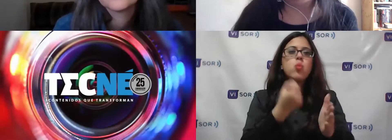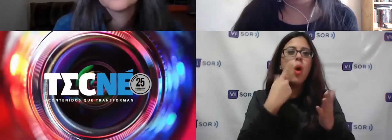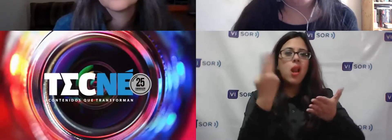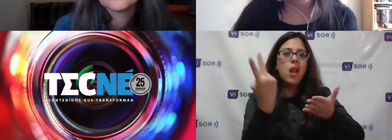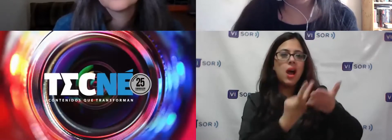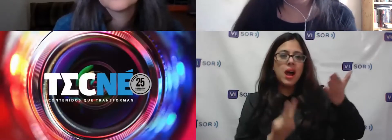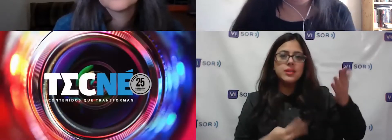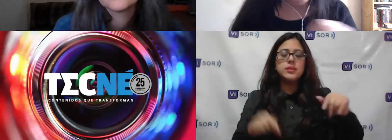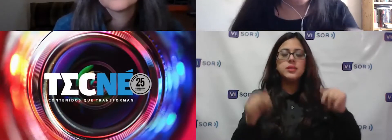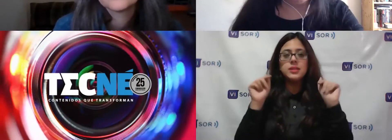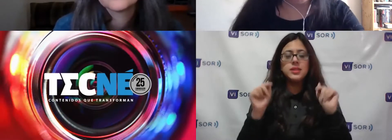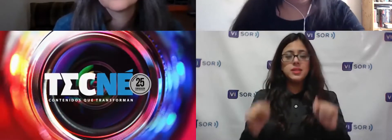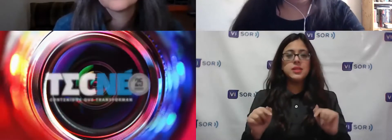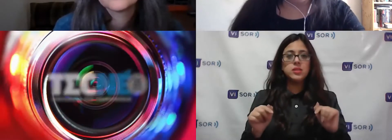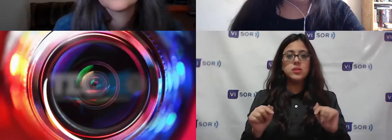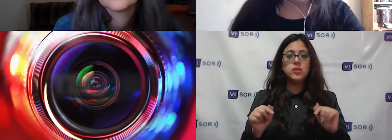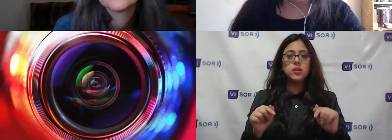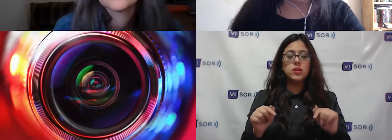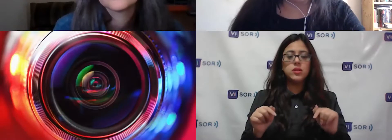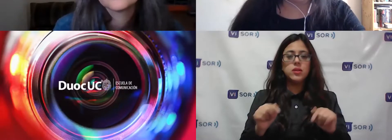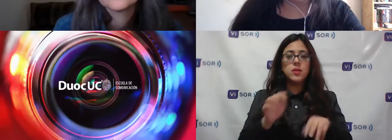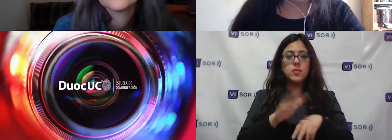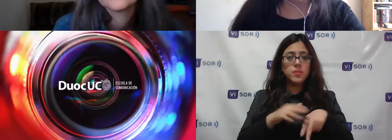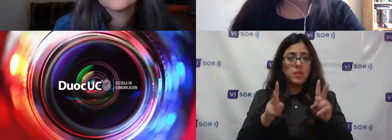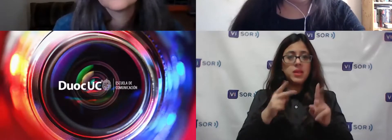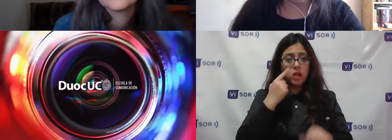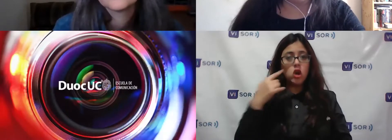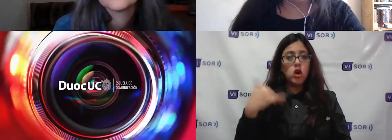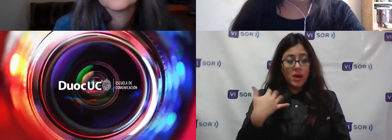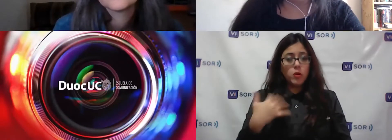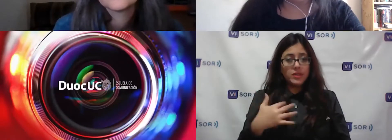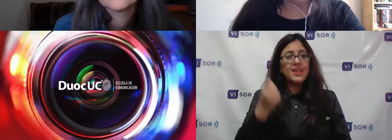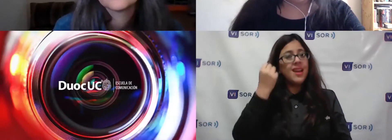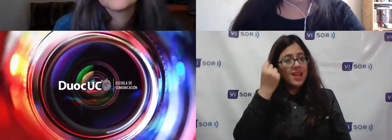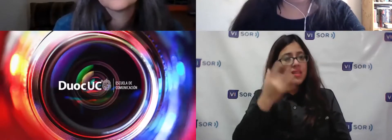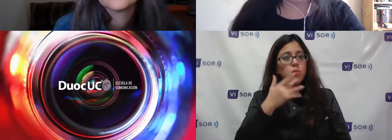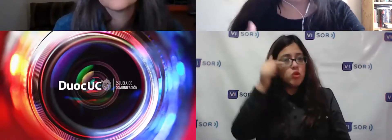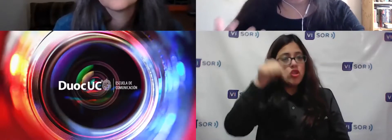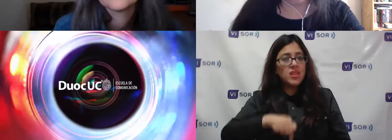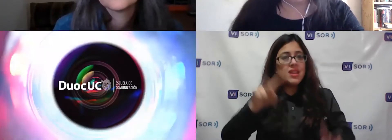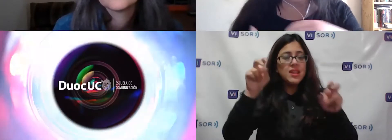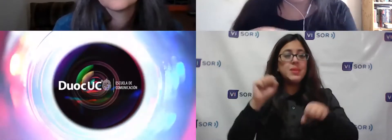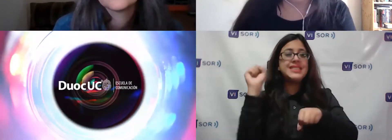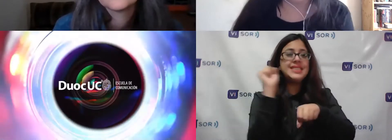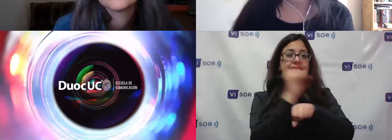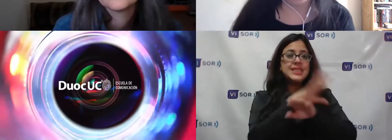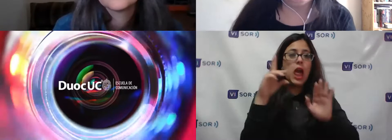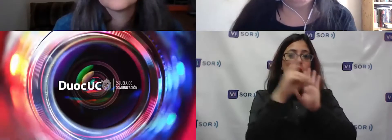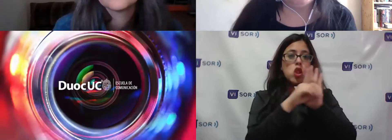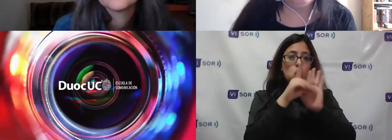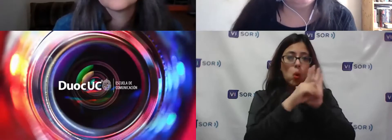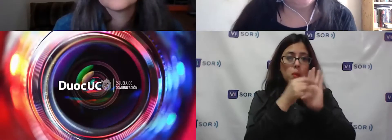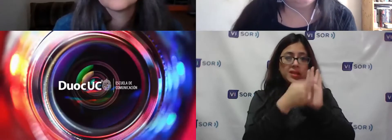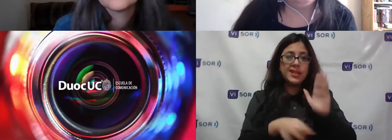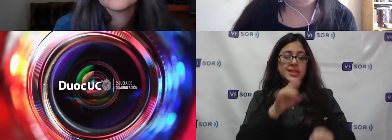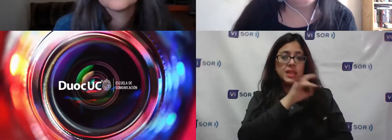hace de alguna manera que es importante entenderlo porque hoy día el cine documental en general y el sueño de documental chileno en